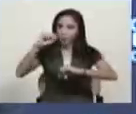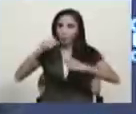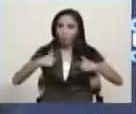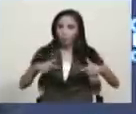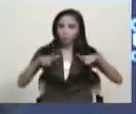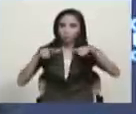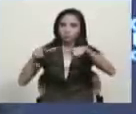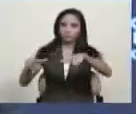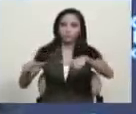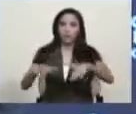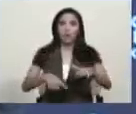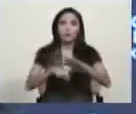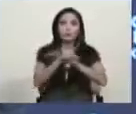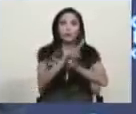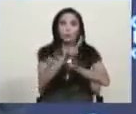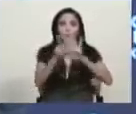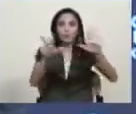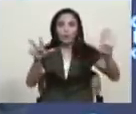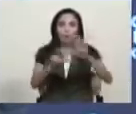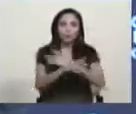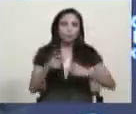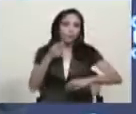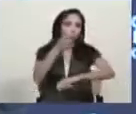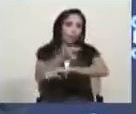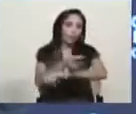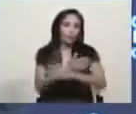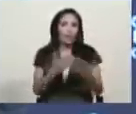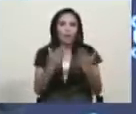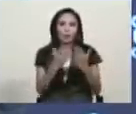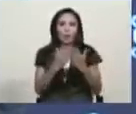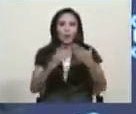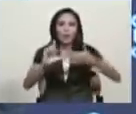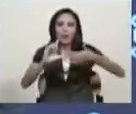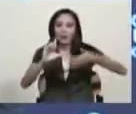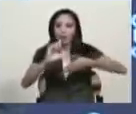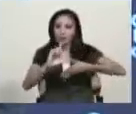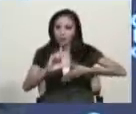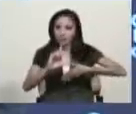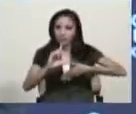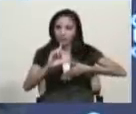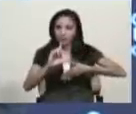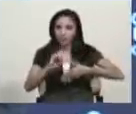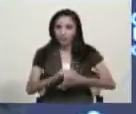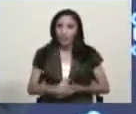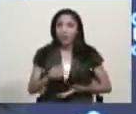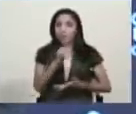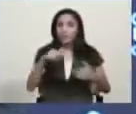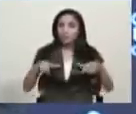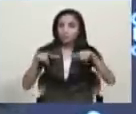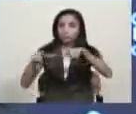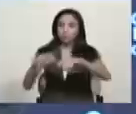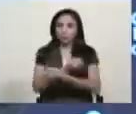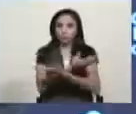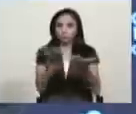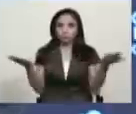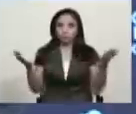128 graduandos de nuestra escuela latinoamericana y confiriendo